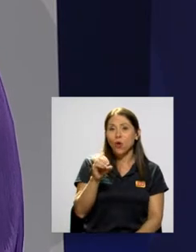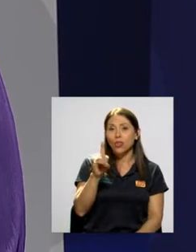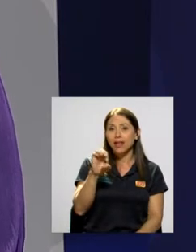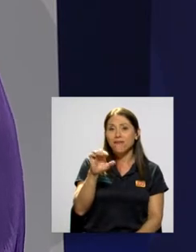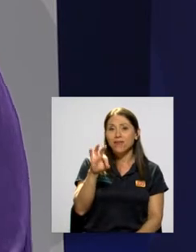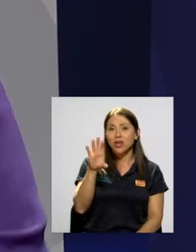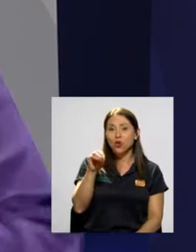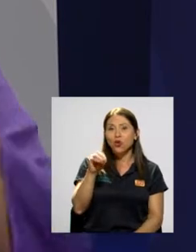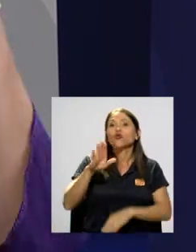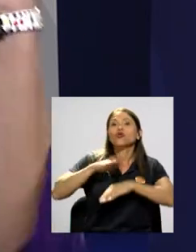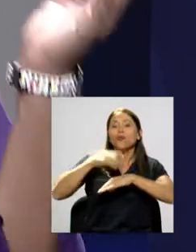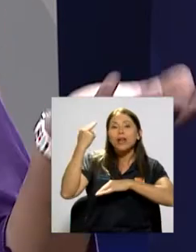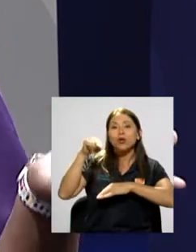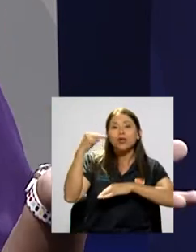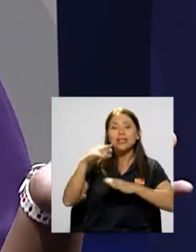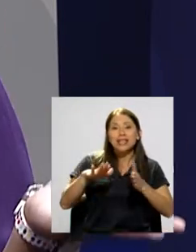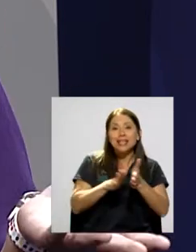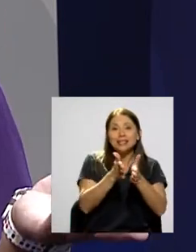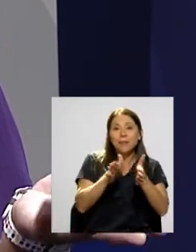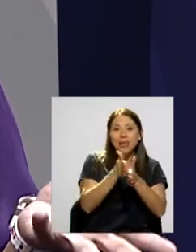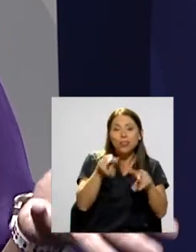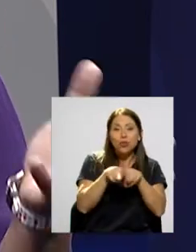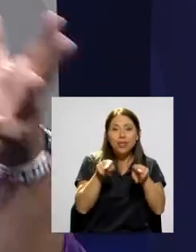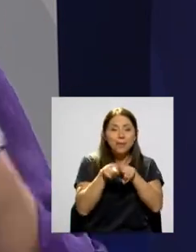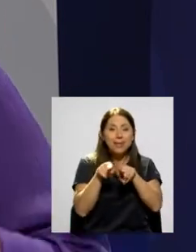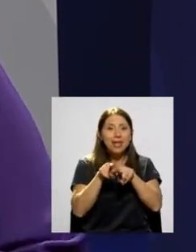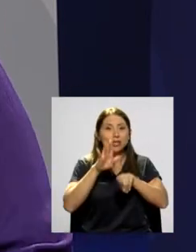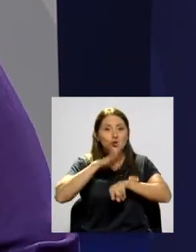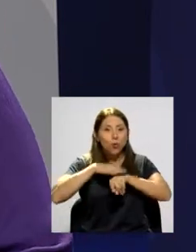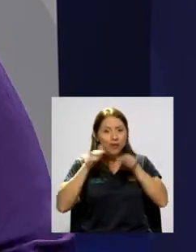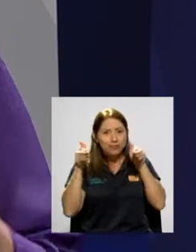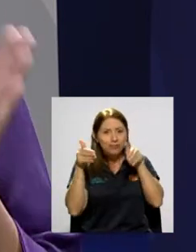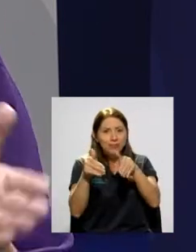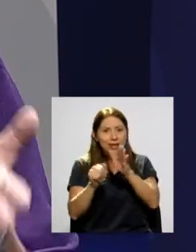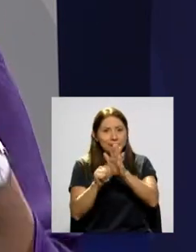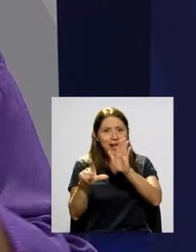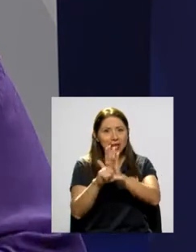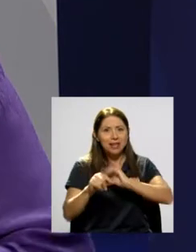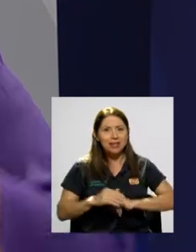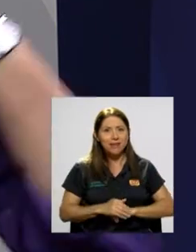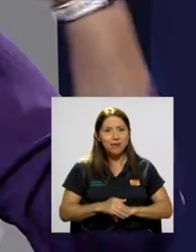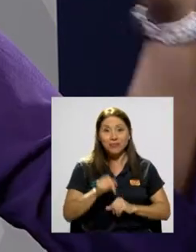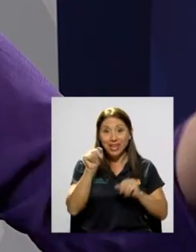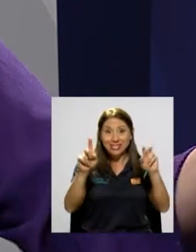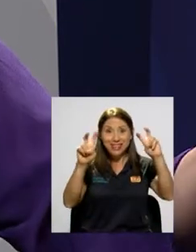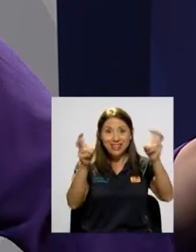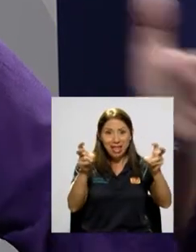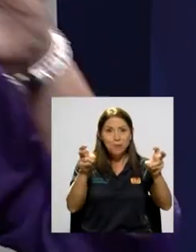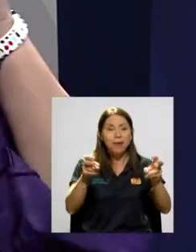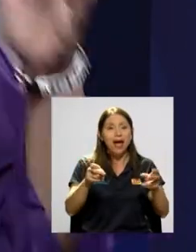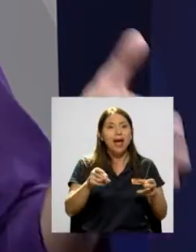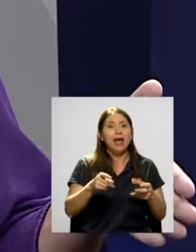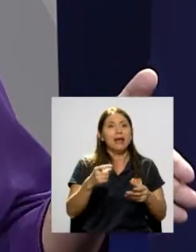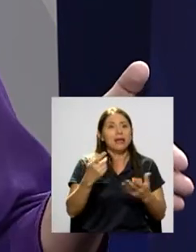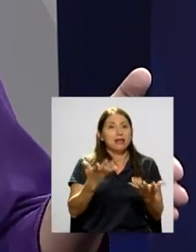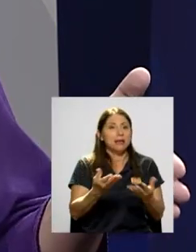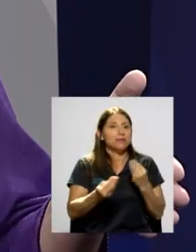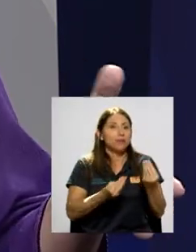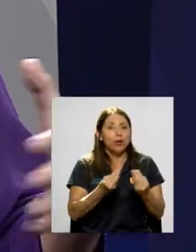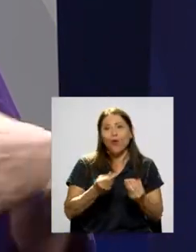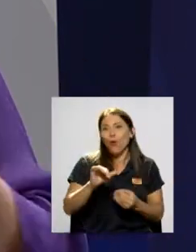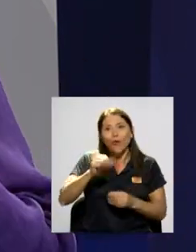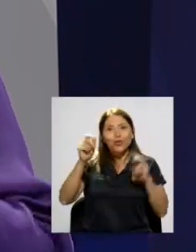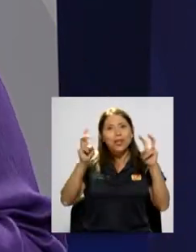y la cobertura de la Asamblea Legislativa, ¿verdad? Este era un tema, bueno, por ejemplo, para tener un antecedente más inmediato, los Panama